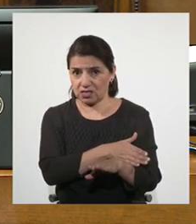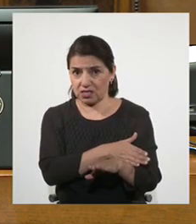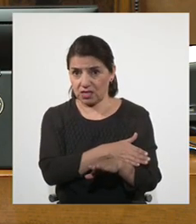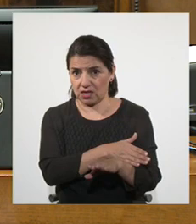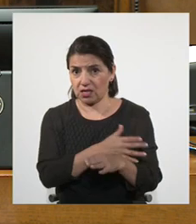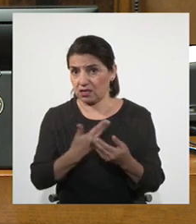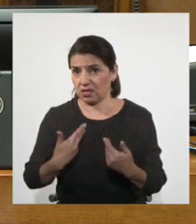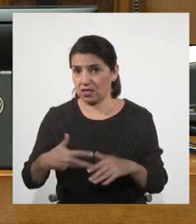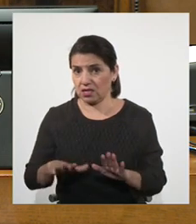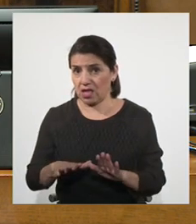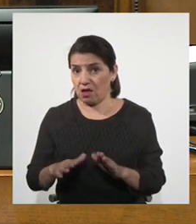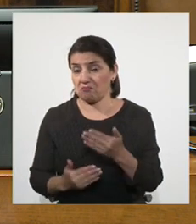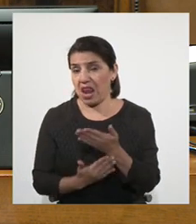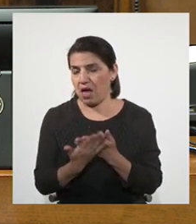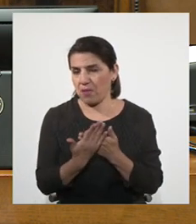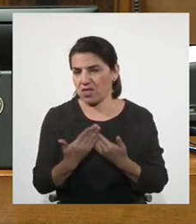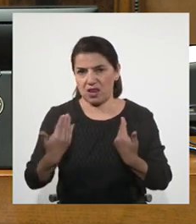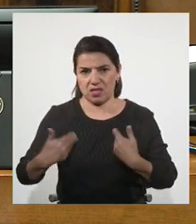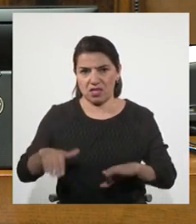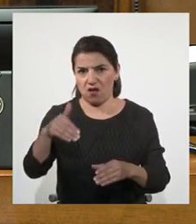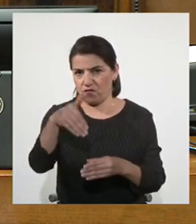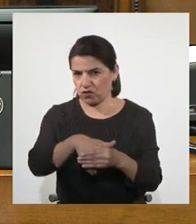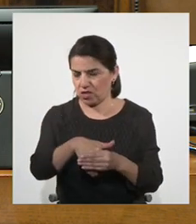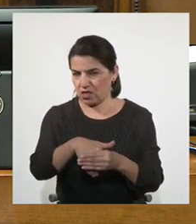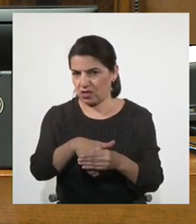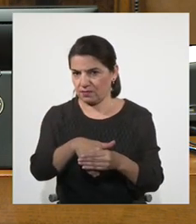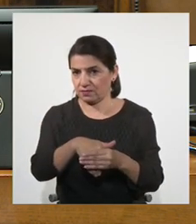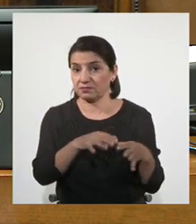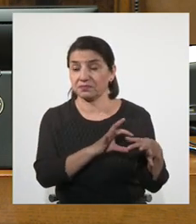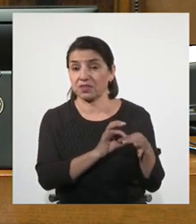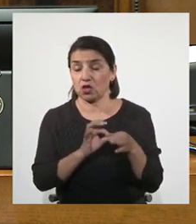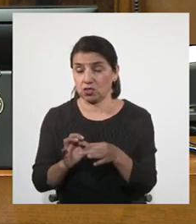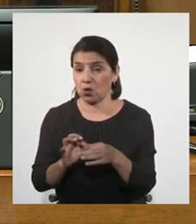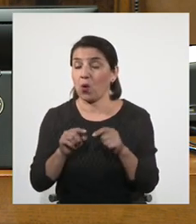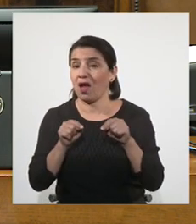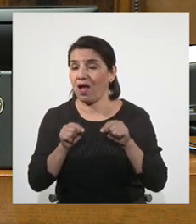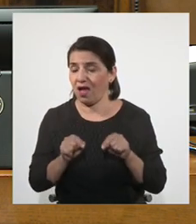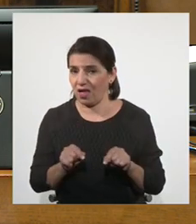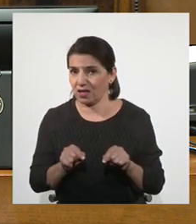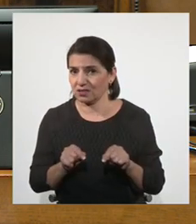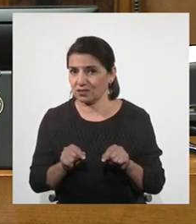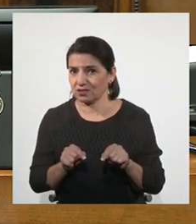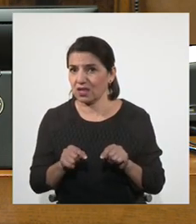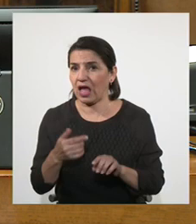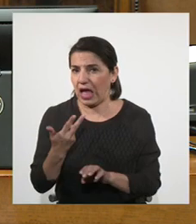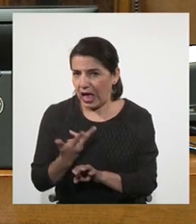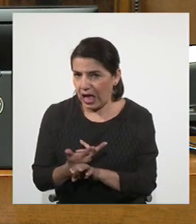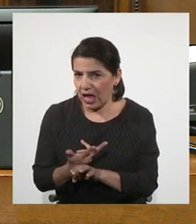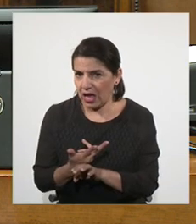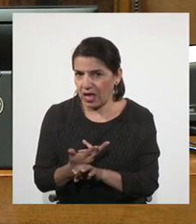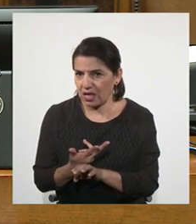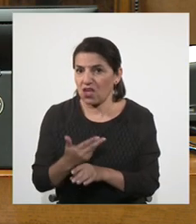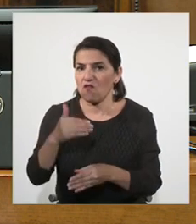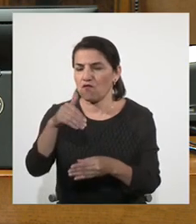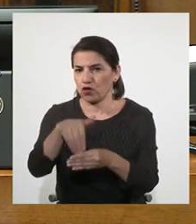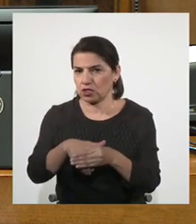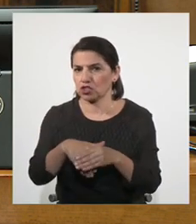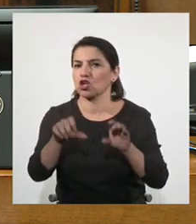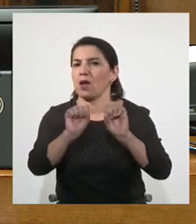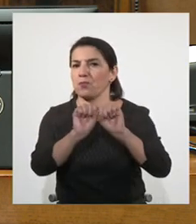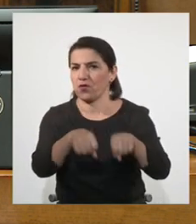consignado en el curso de la mañana. En consecuencia, a ese respecto, se dio con la votación por